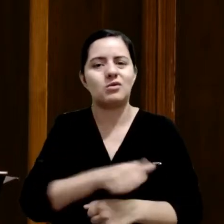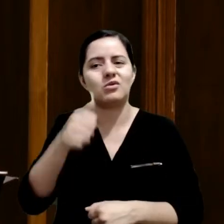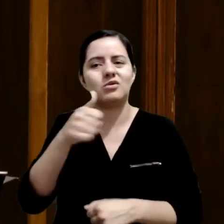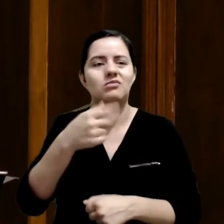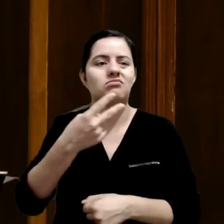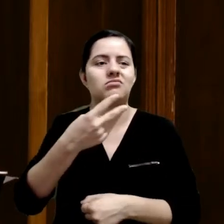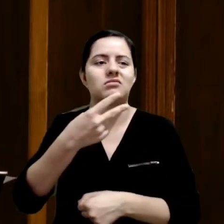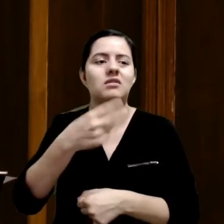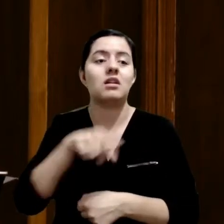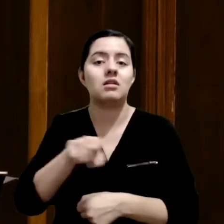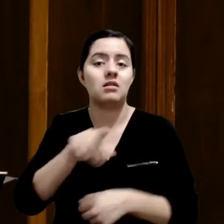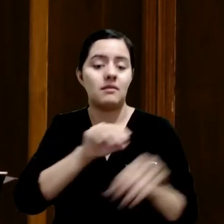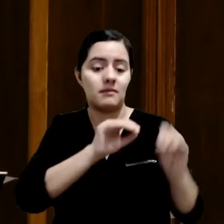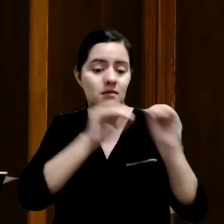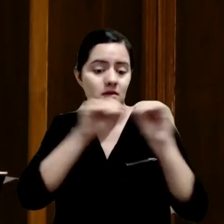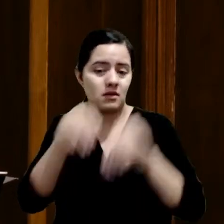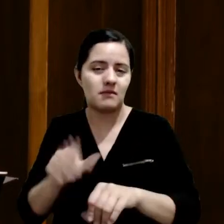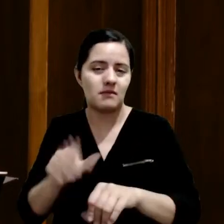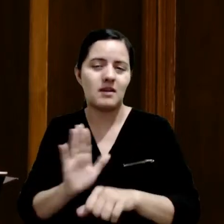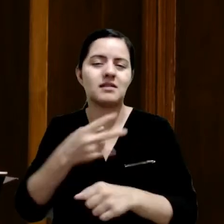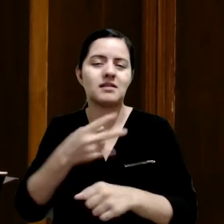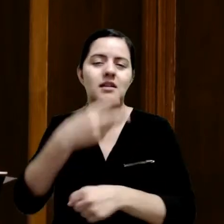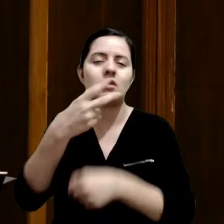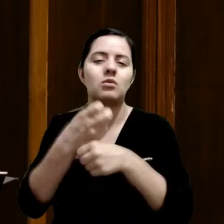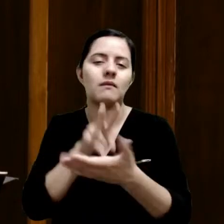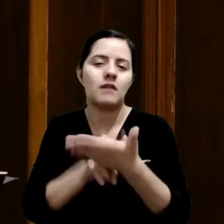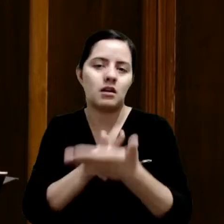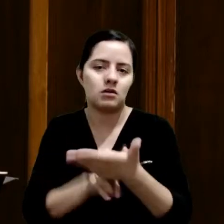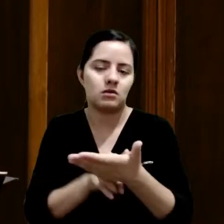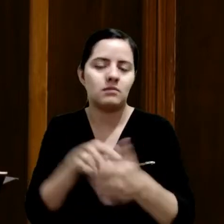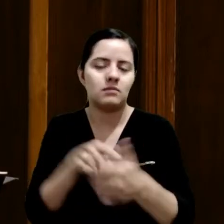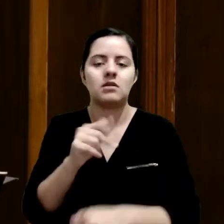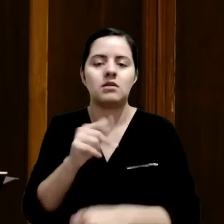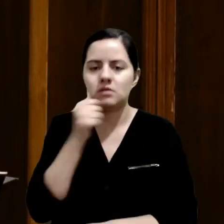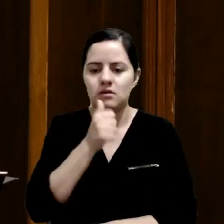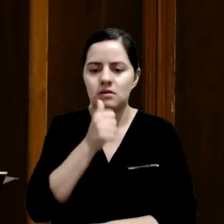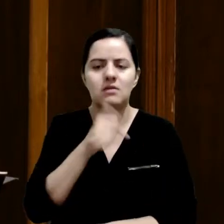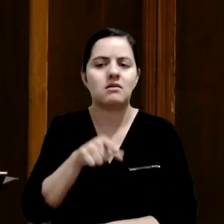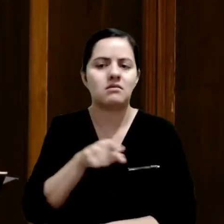término en la discusión, pero siempre han sido parte importante